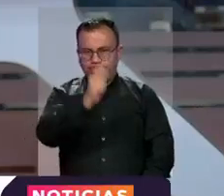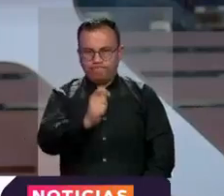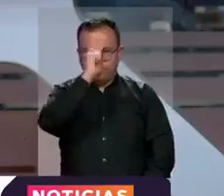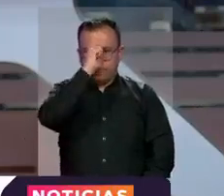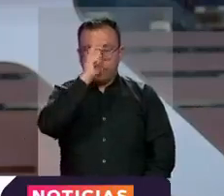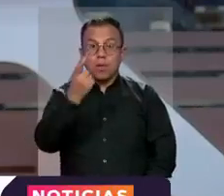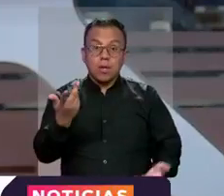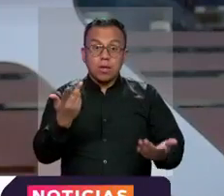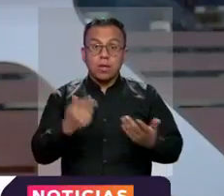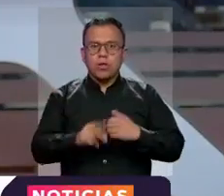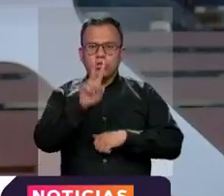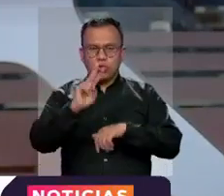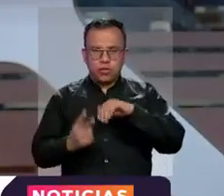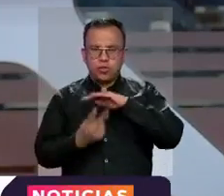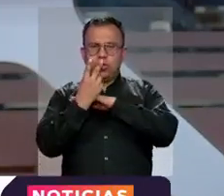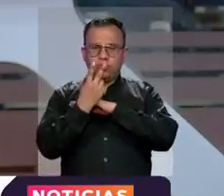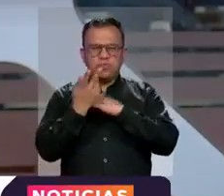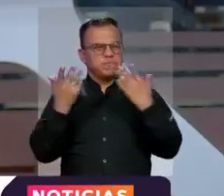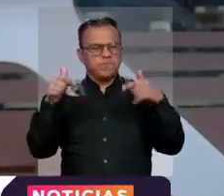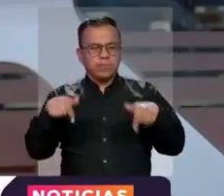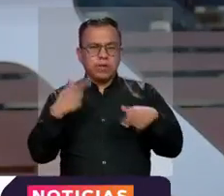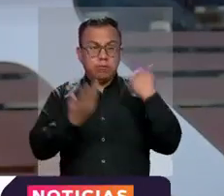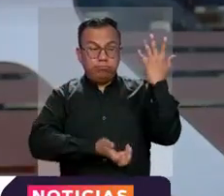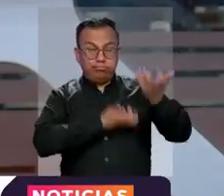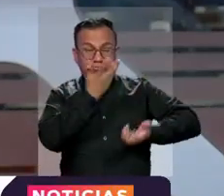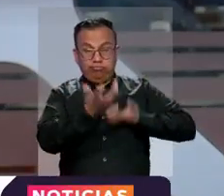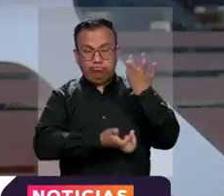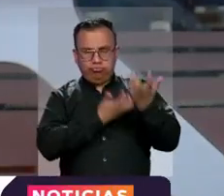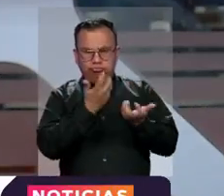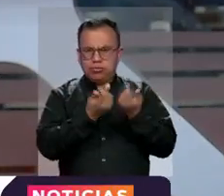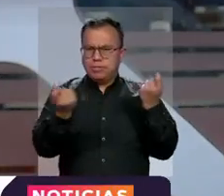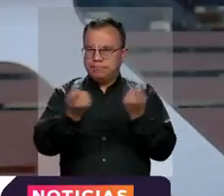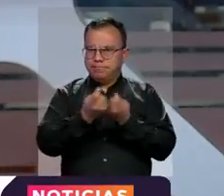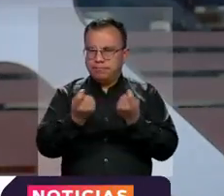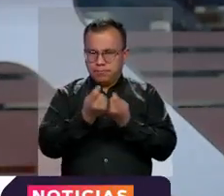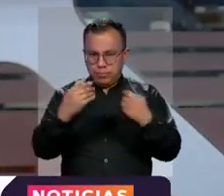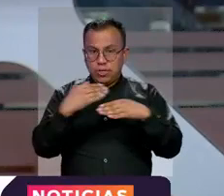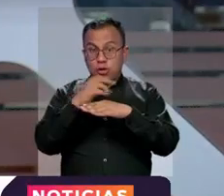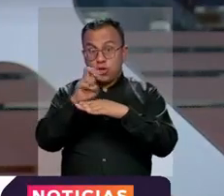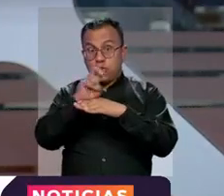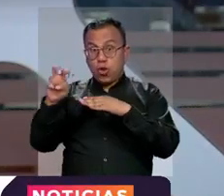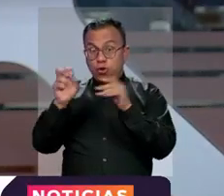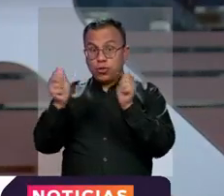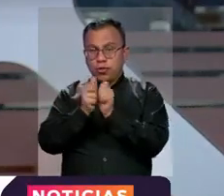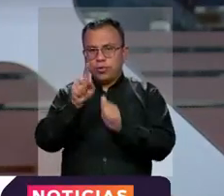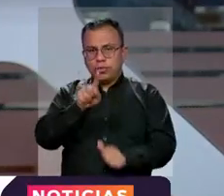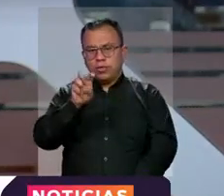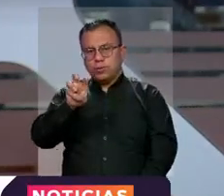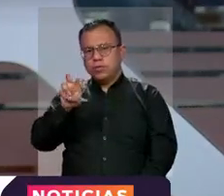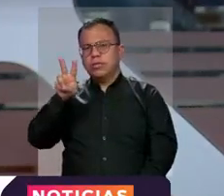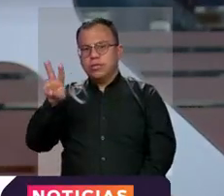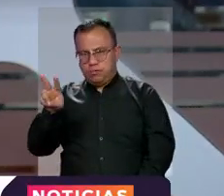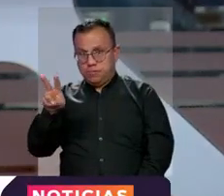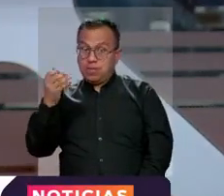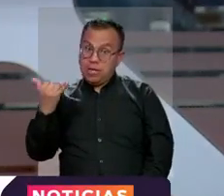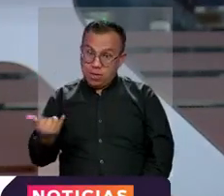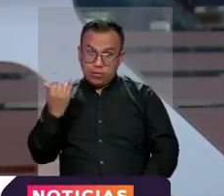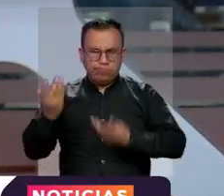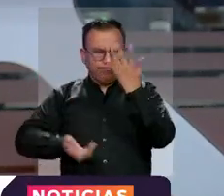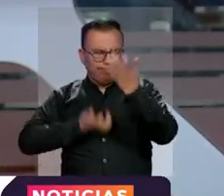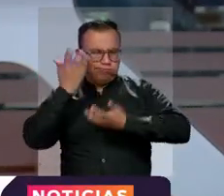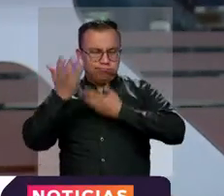Y cerca de las 2 de la mañana se registró un incendio a la altura de la autopista norte con calle 182. Las